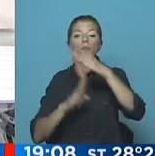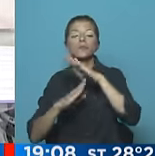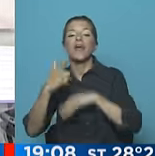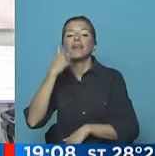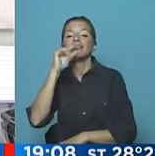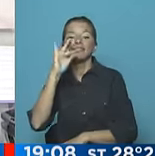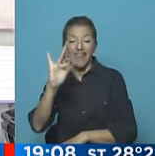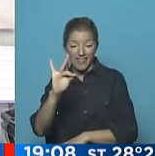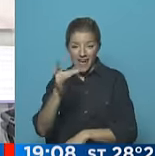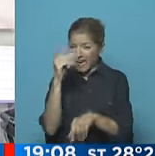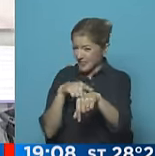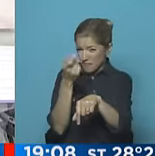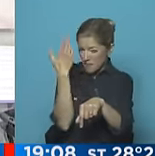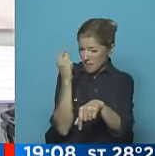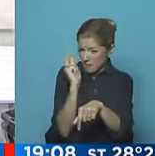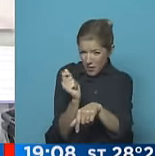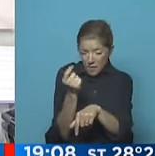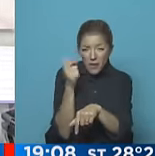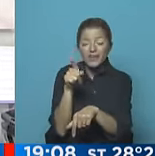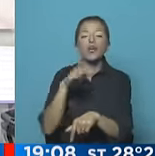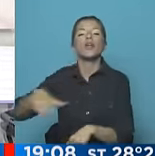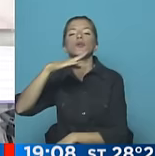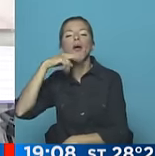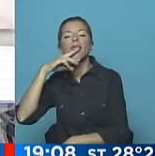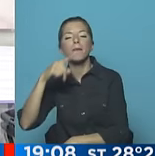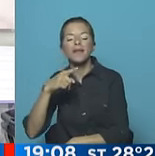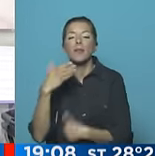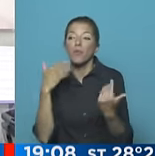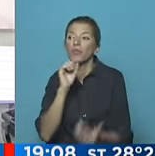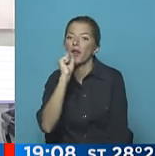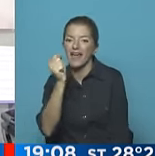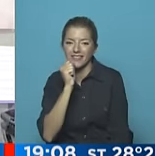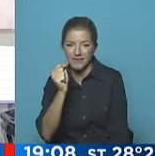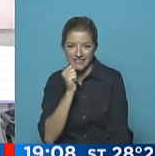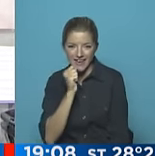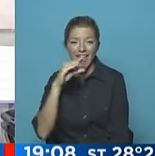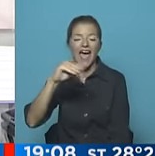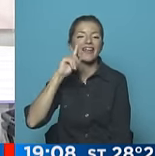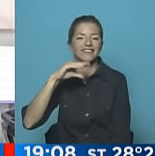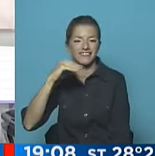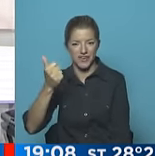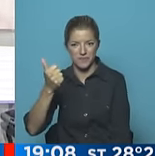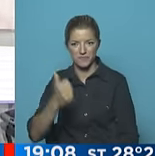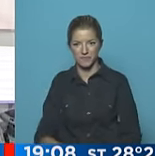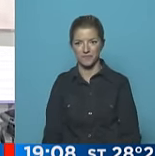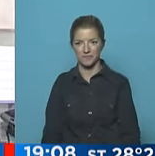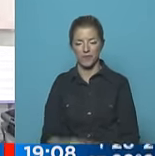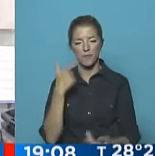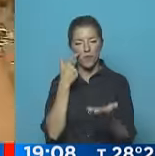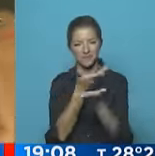Saad. Hace muy pocos minutos en la ciudad de La Plata lograron realizar una entrevista exclusiva con Chicha. La